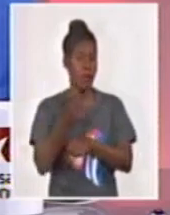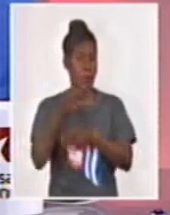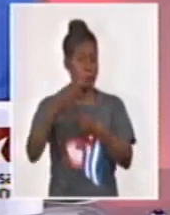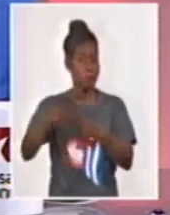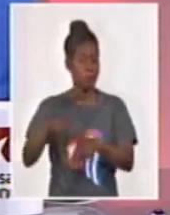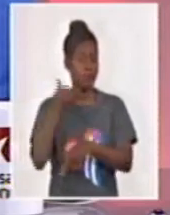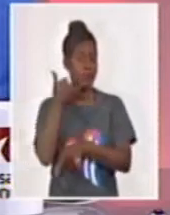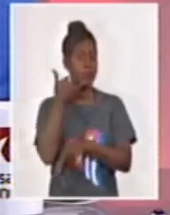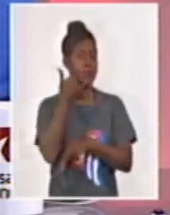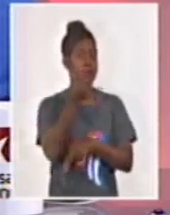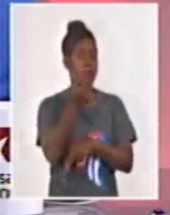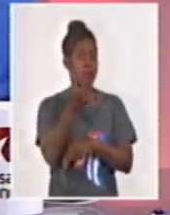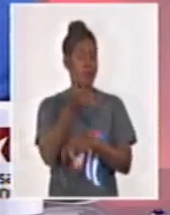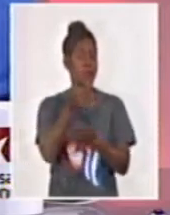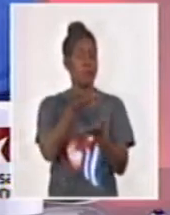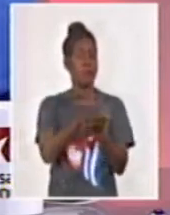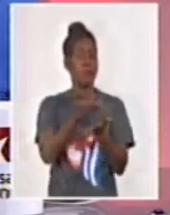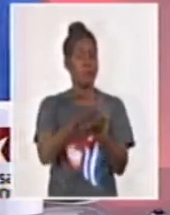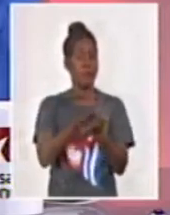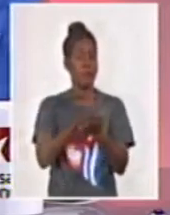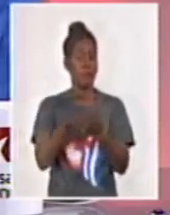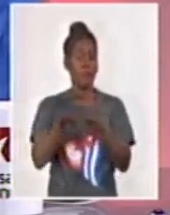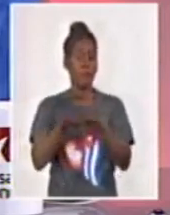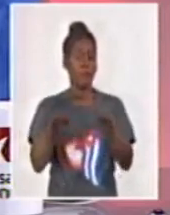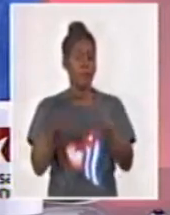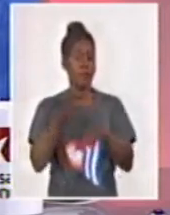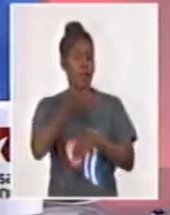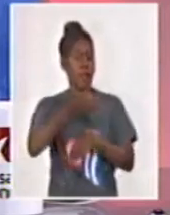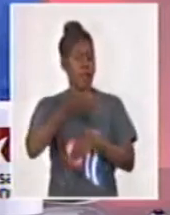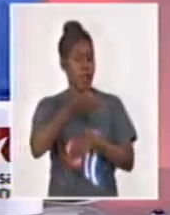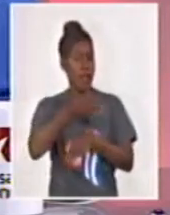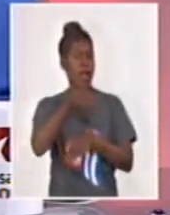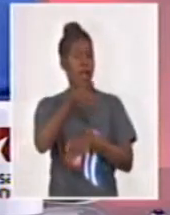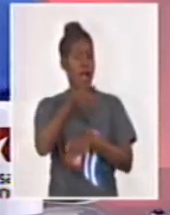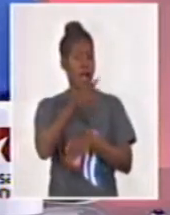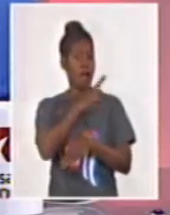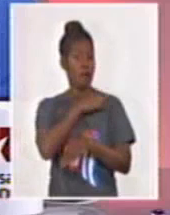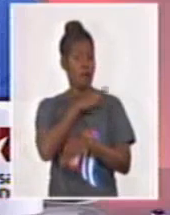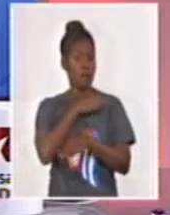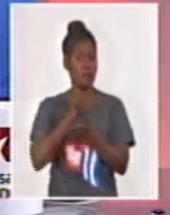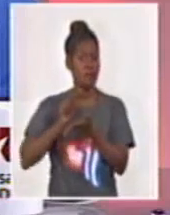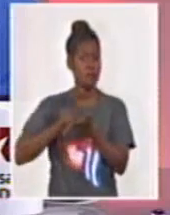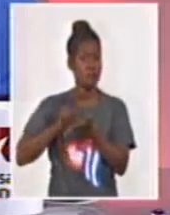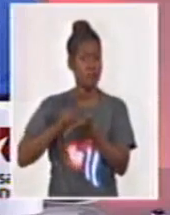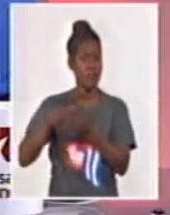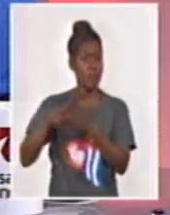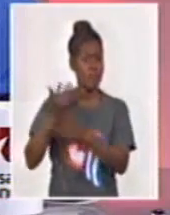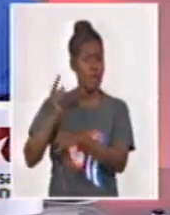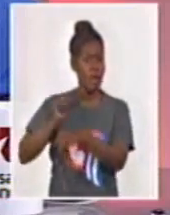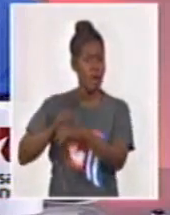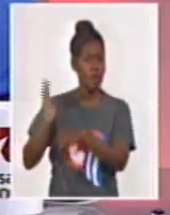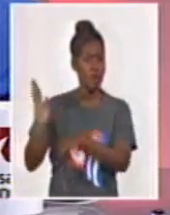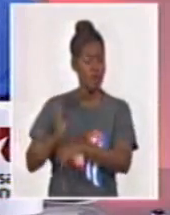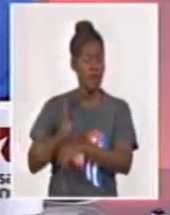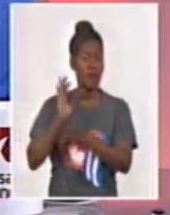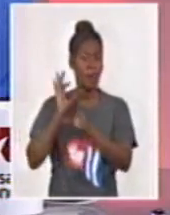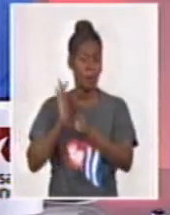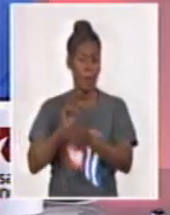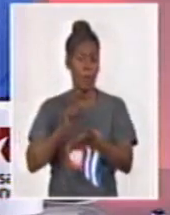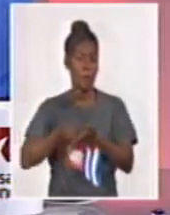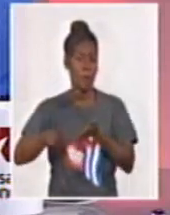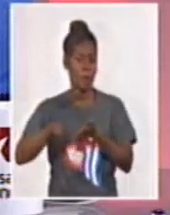hacemos referencia también a la responsabilidad de los administrativos y del personal que labora en la unidad, y también la responsabilidad personal de cada